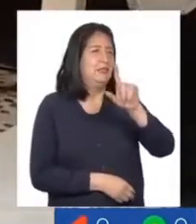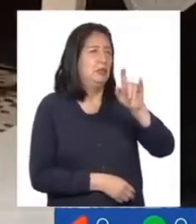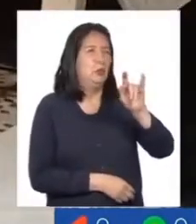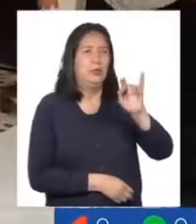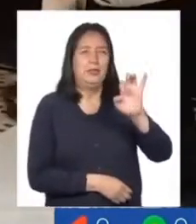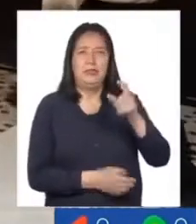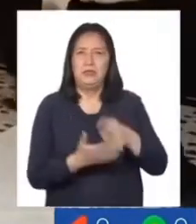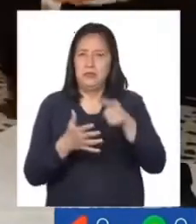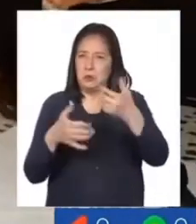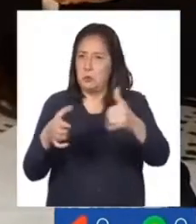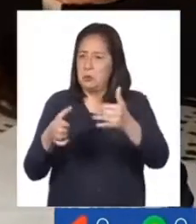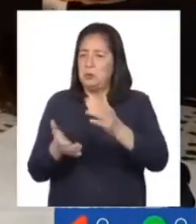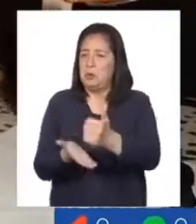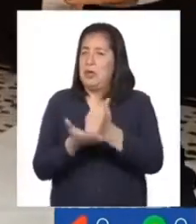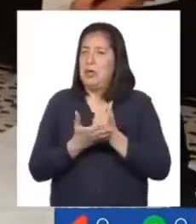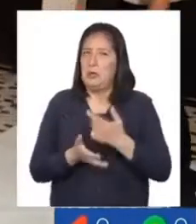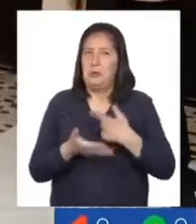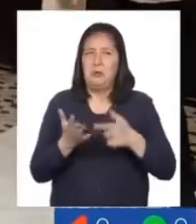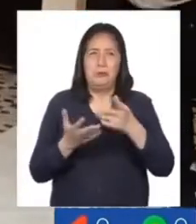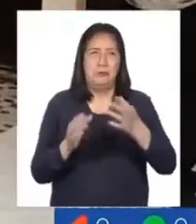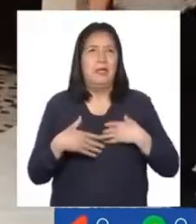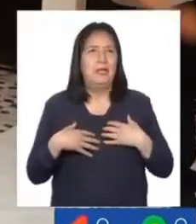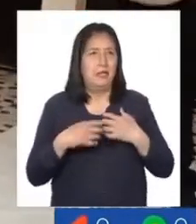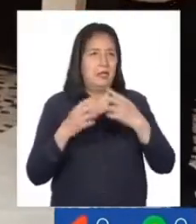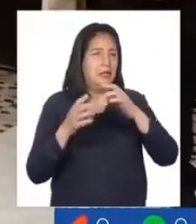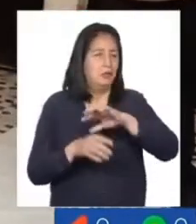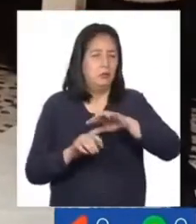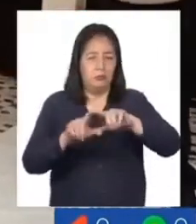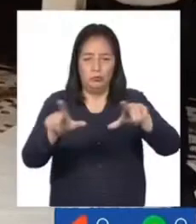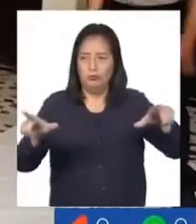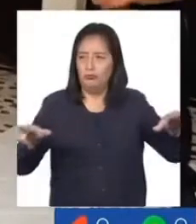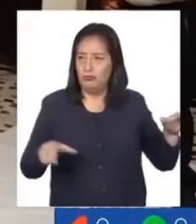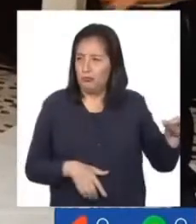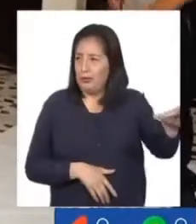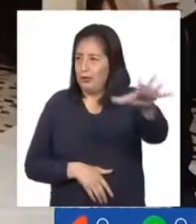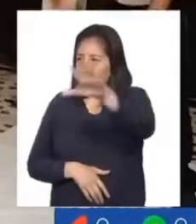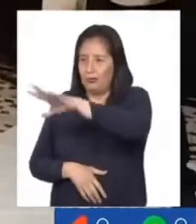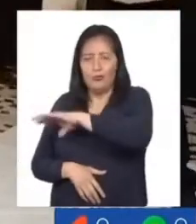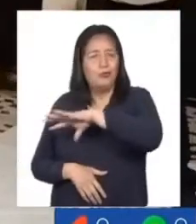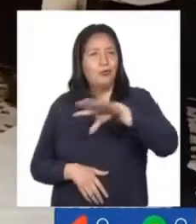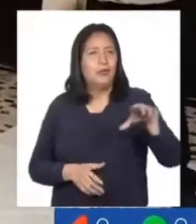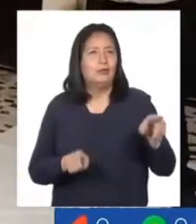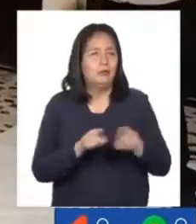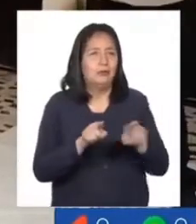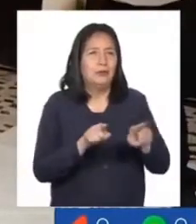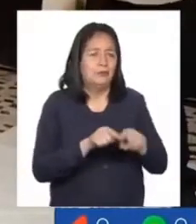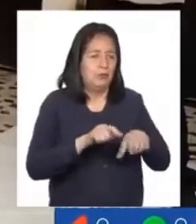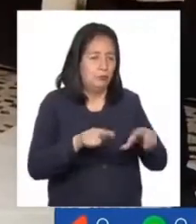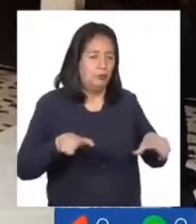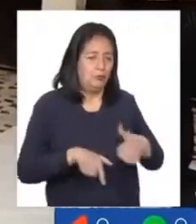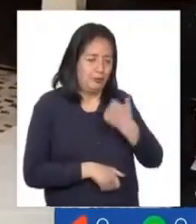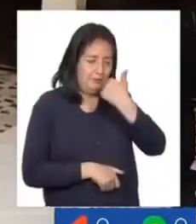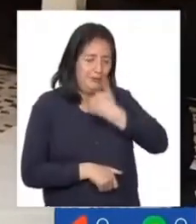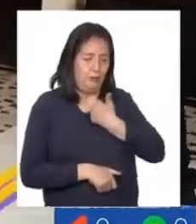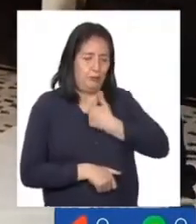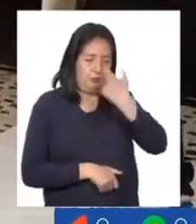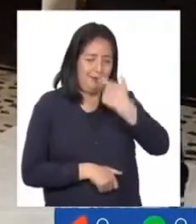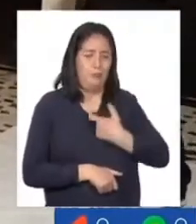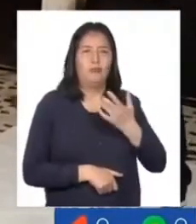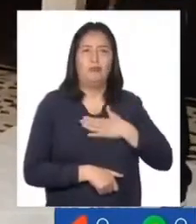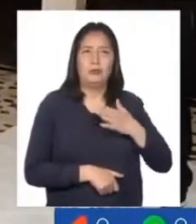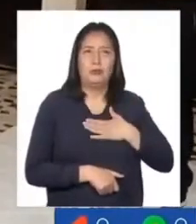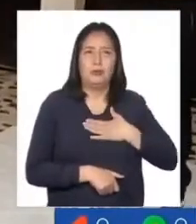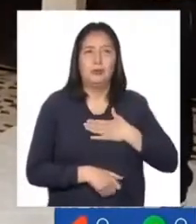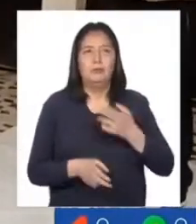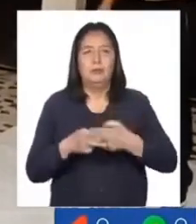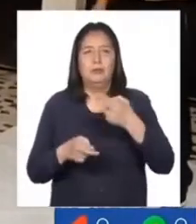Este juego nos ayudará a explorar nuestro espacio total, así como nuestro espacio personal. Yo me